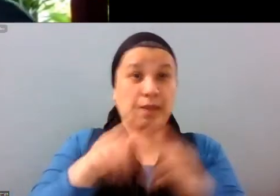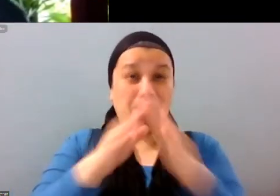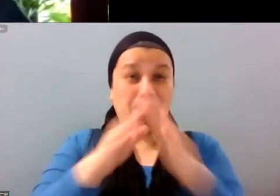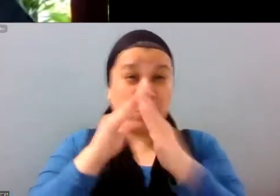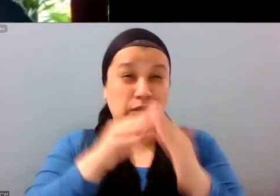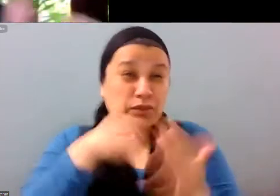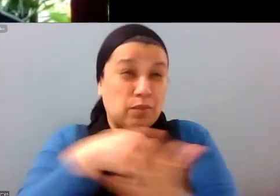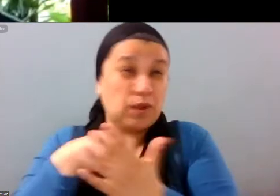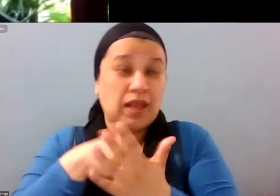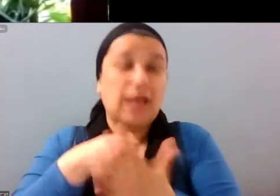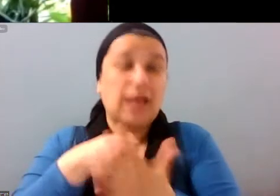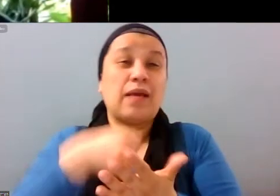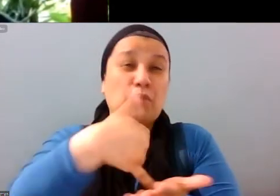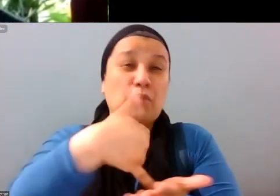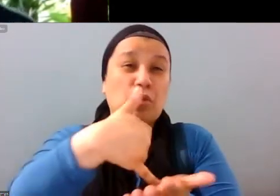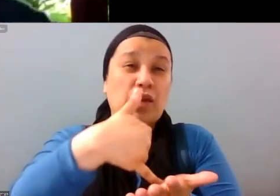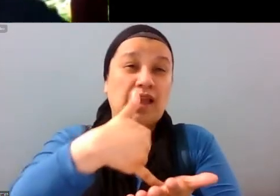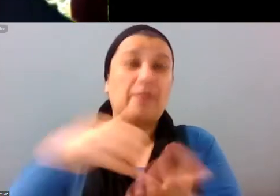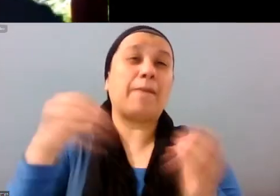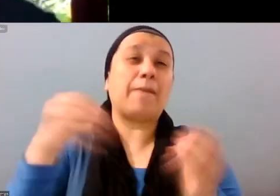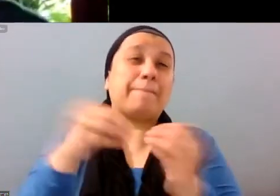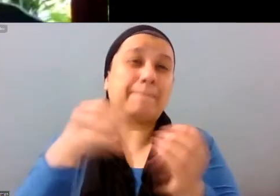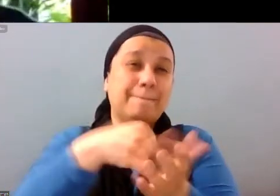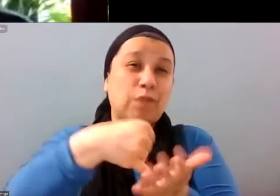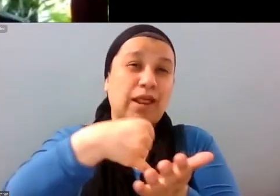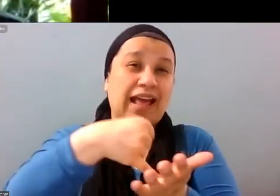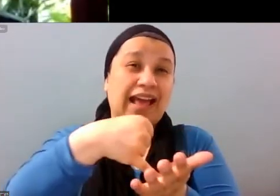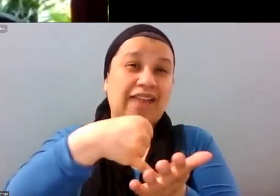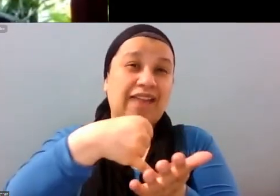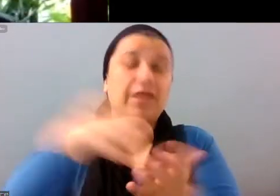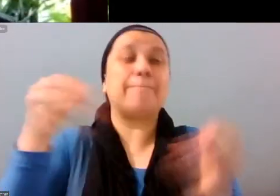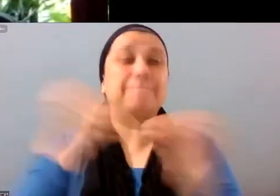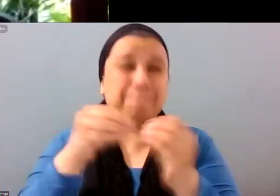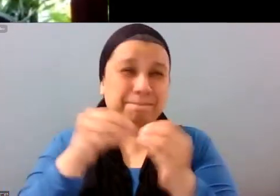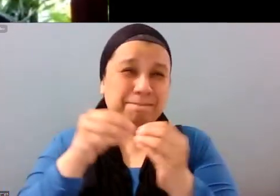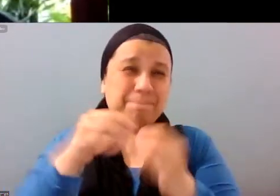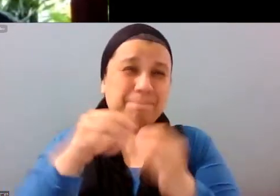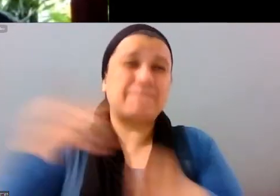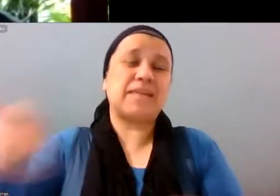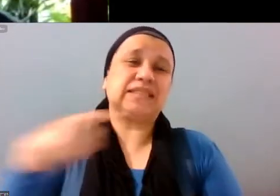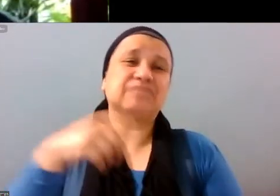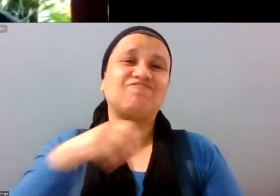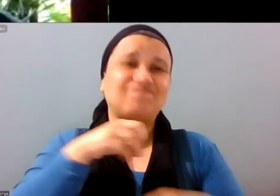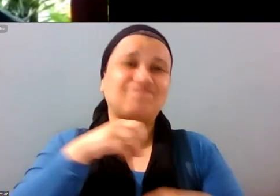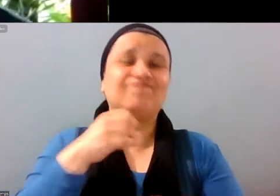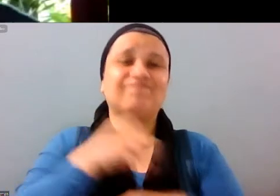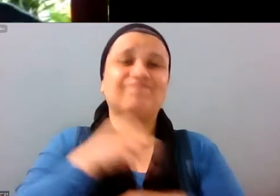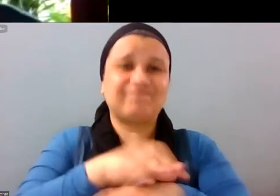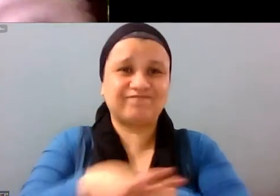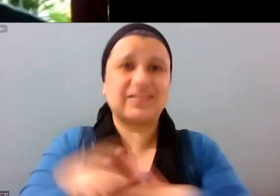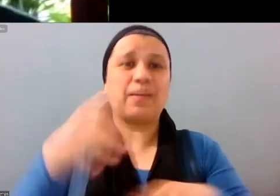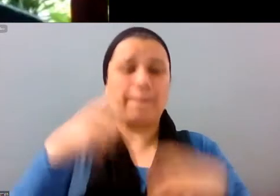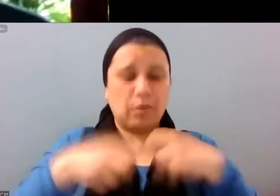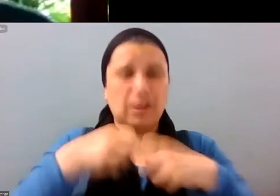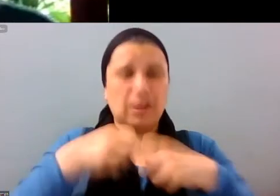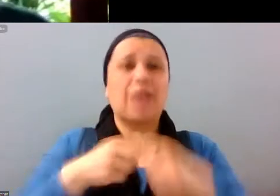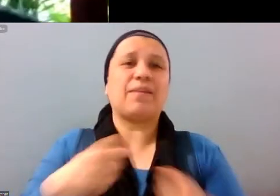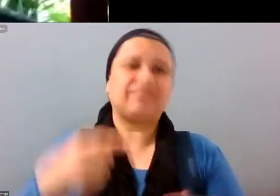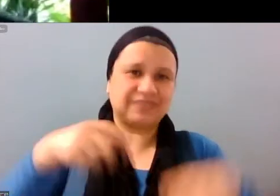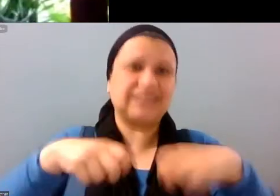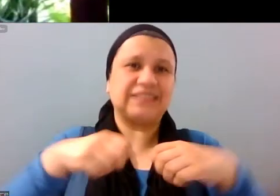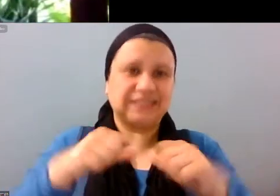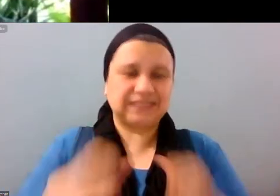que más se ven afectadas por esta brecha que a la vez van a afectar la brecha social ya existente entonces el primer